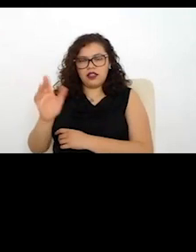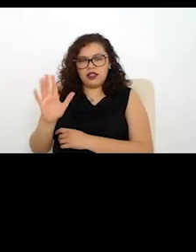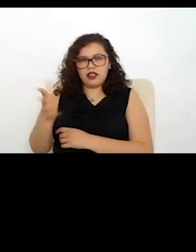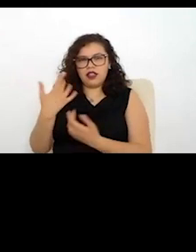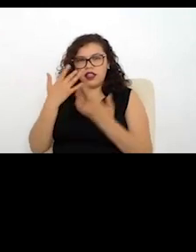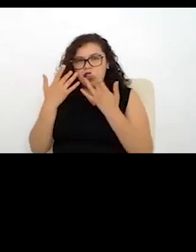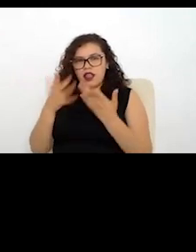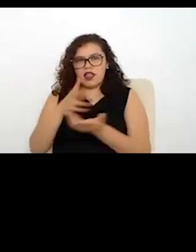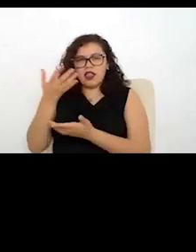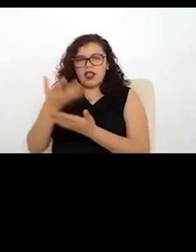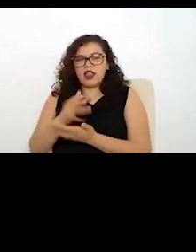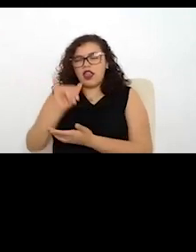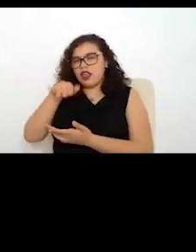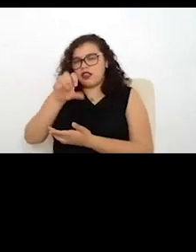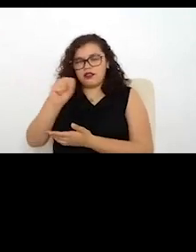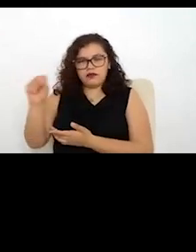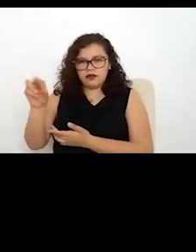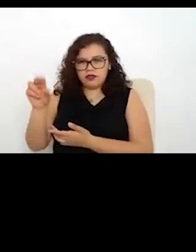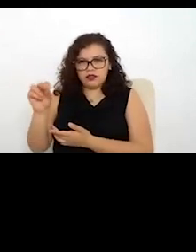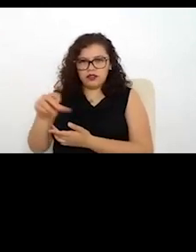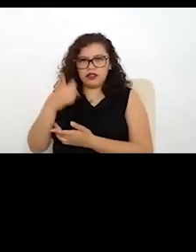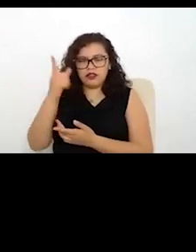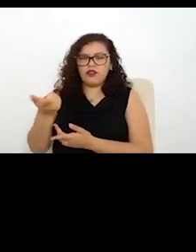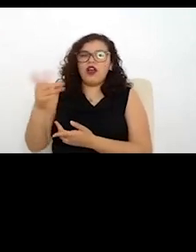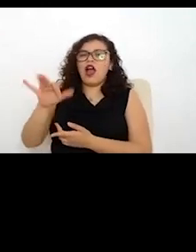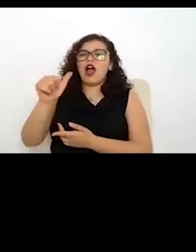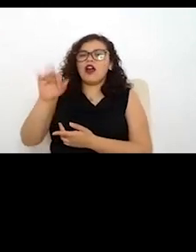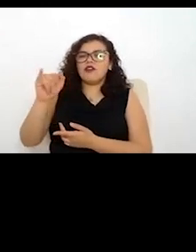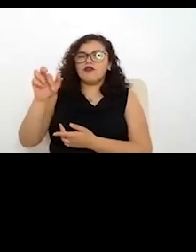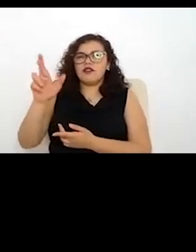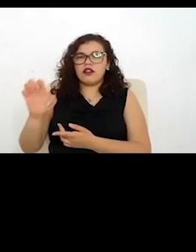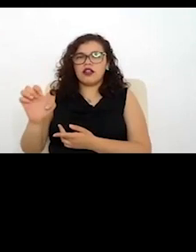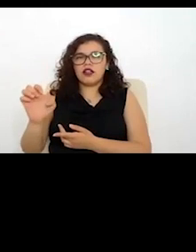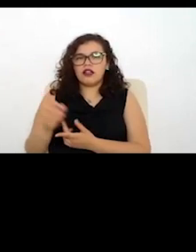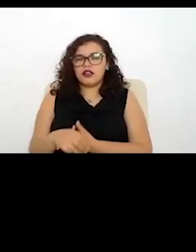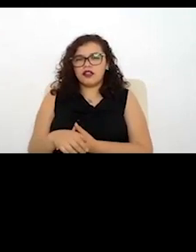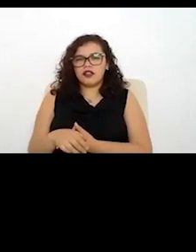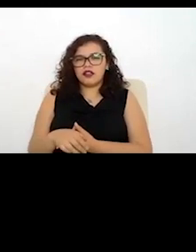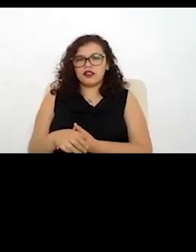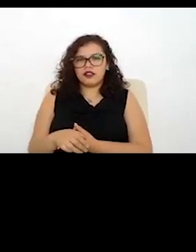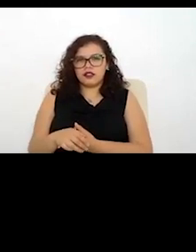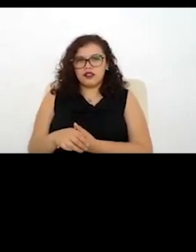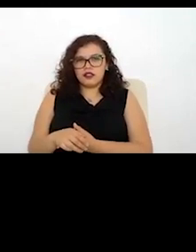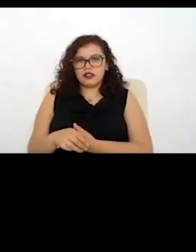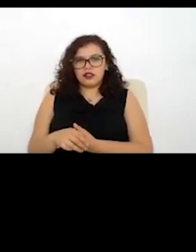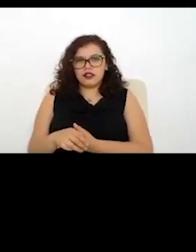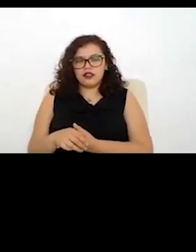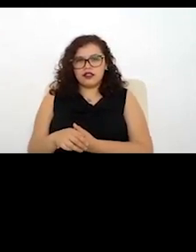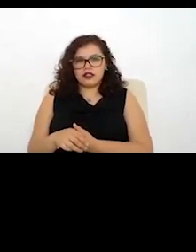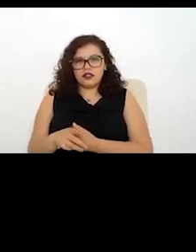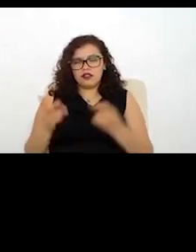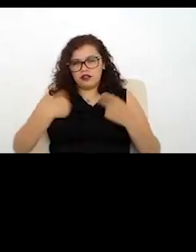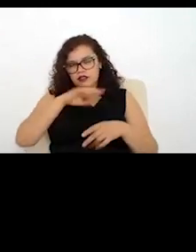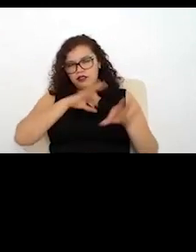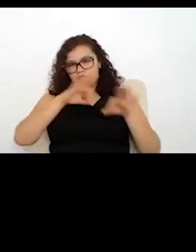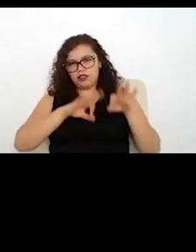llevaba a cabo a través del IMSS, sino que es la aportación a una AFORE, que prácticamente se nos retiene como trabajadores un